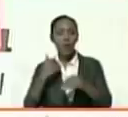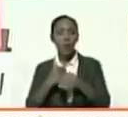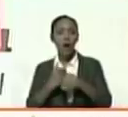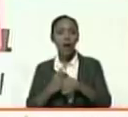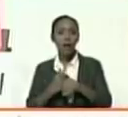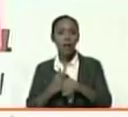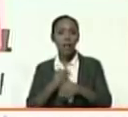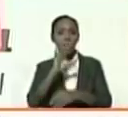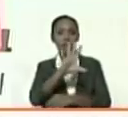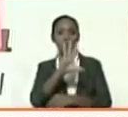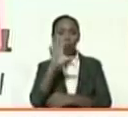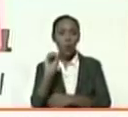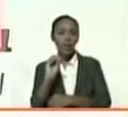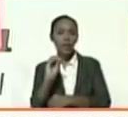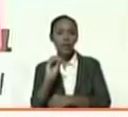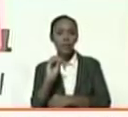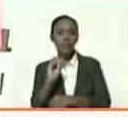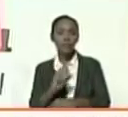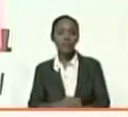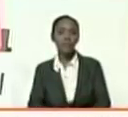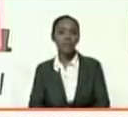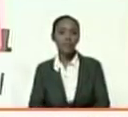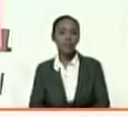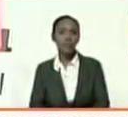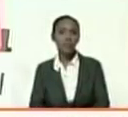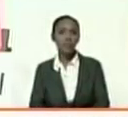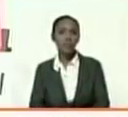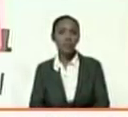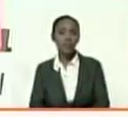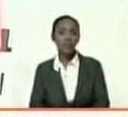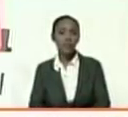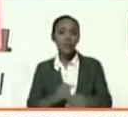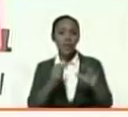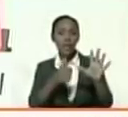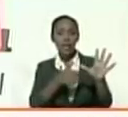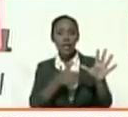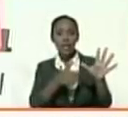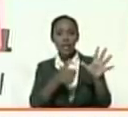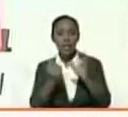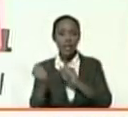50, por lo menos. Ese es el bloqueo contra Cuba.